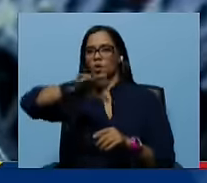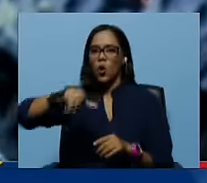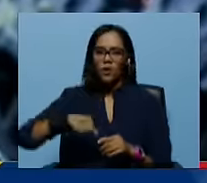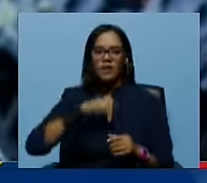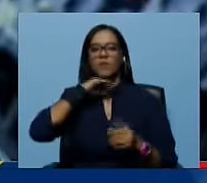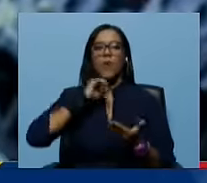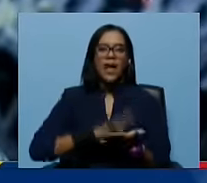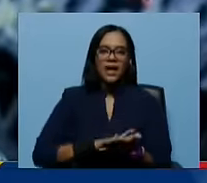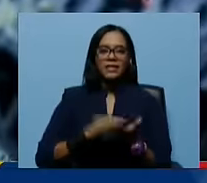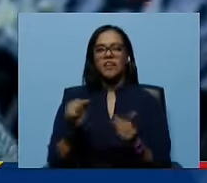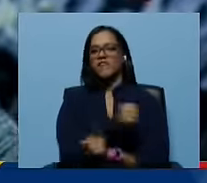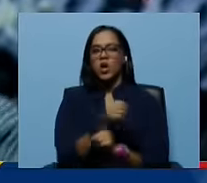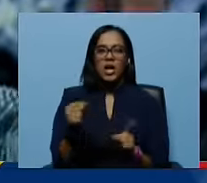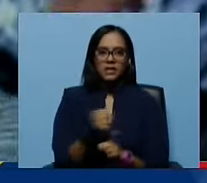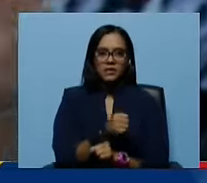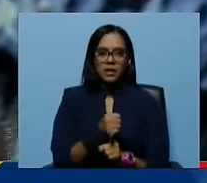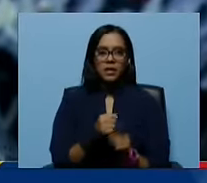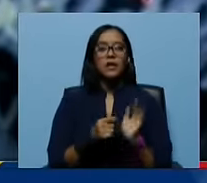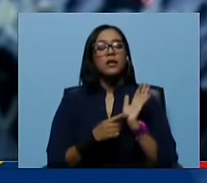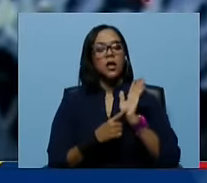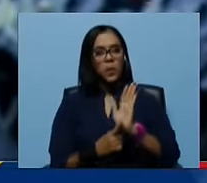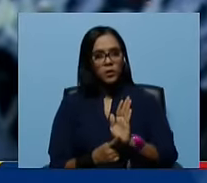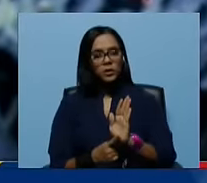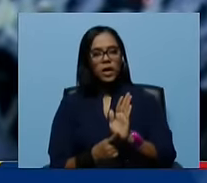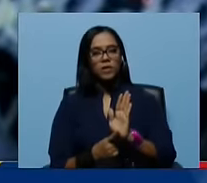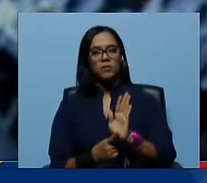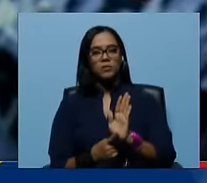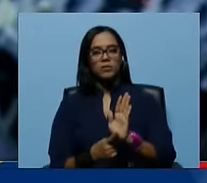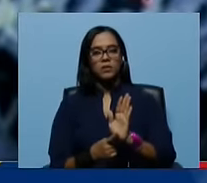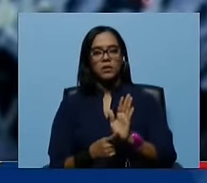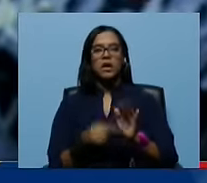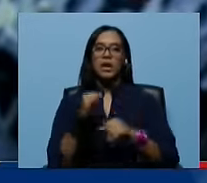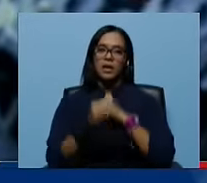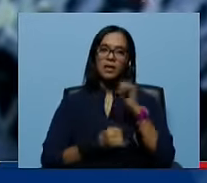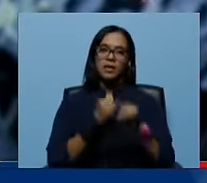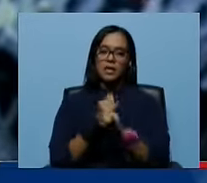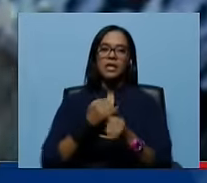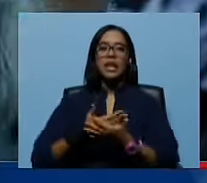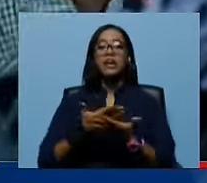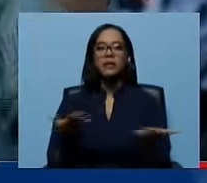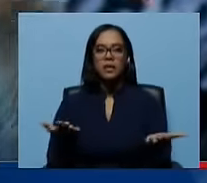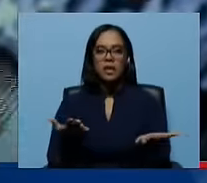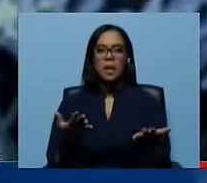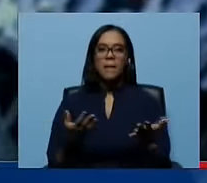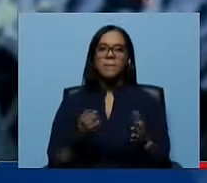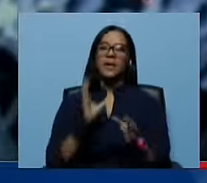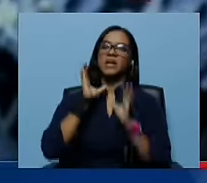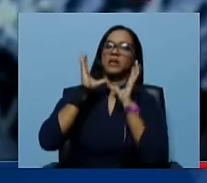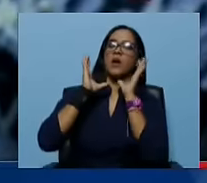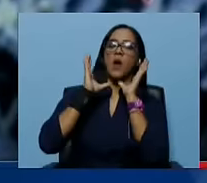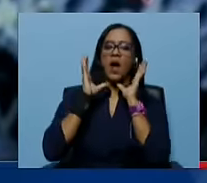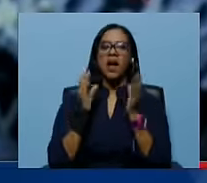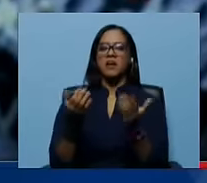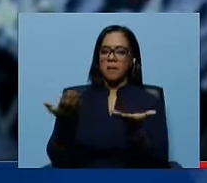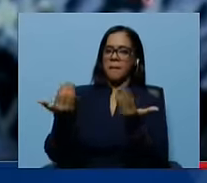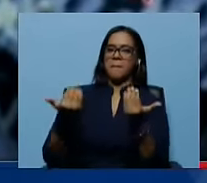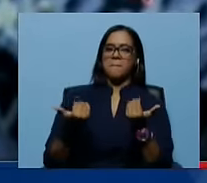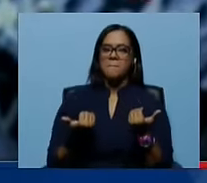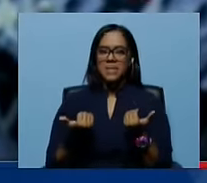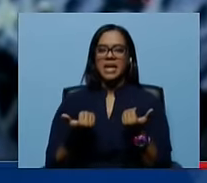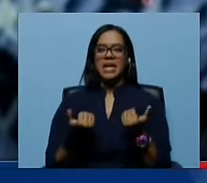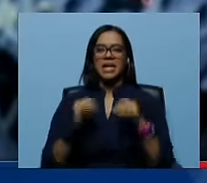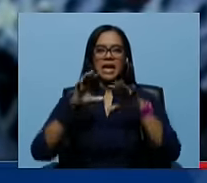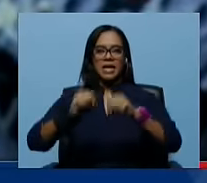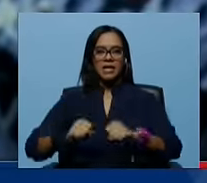muertes, violencia, que mostrado en el exterior le dieran la facultad para pegar un grito de intervención internacional